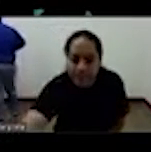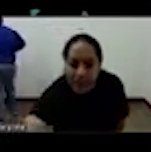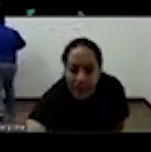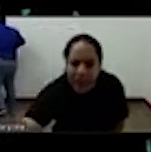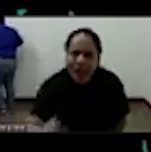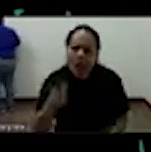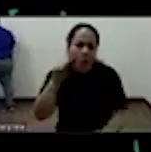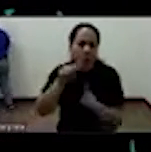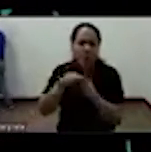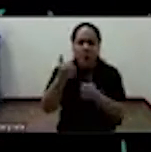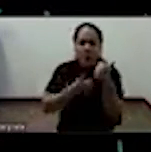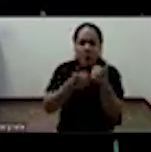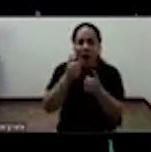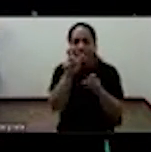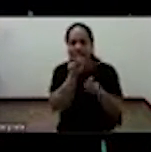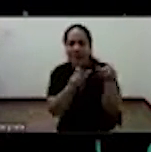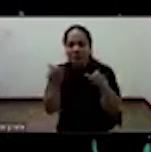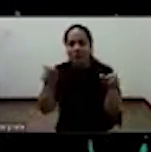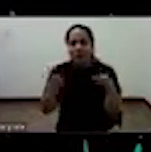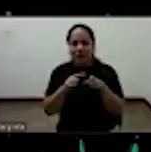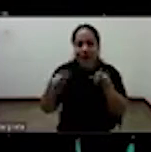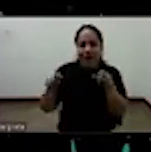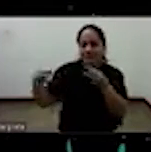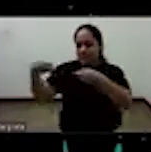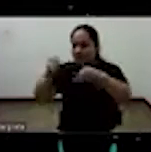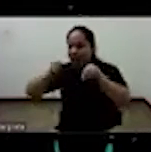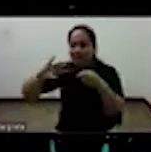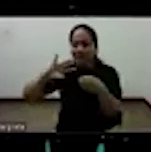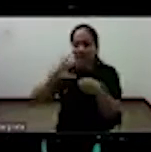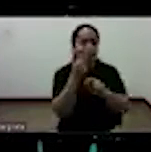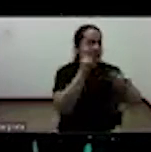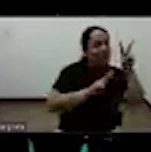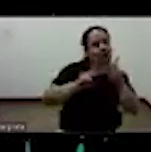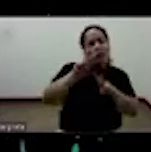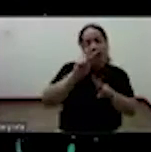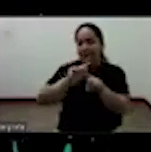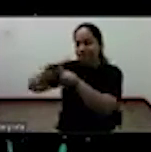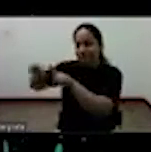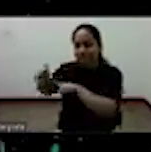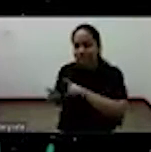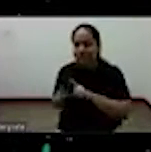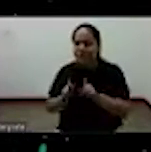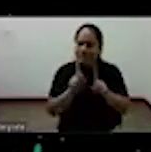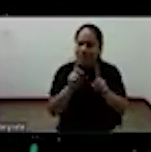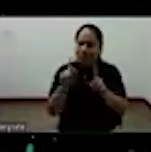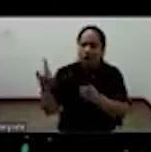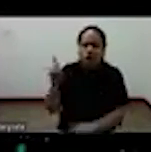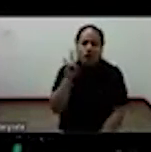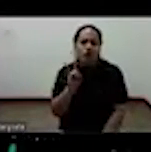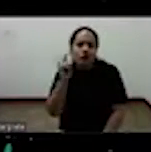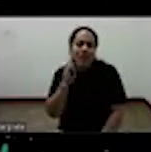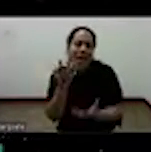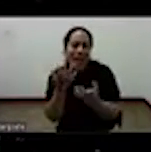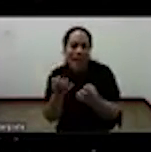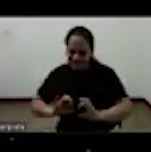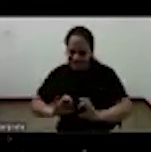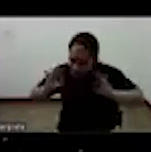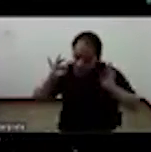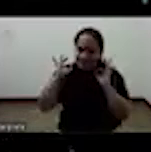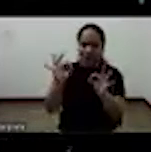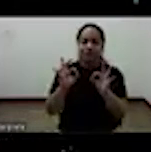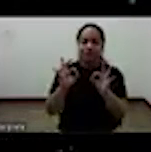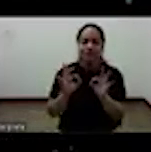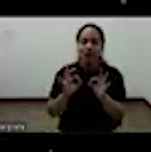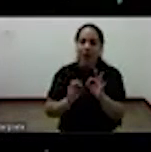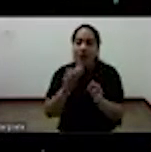que estaba llena de artes plásticas visuales, digamos, pero llenarla con sonido, pero brutalmente. O sea, esto era un